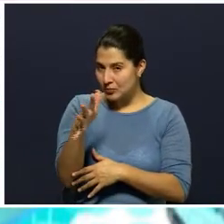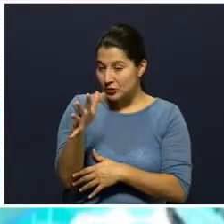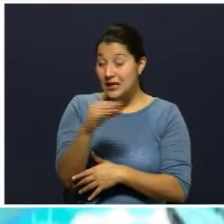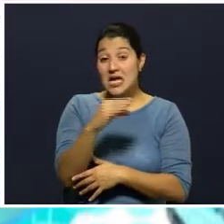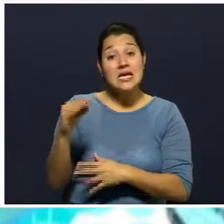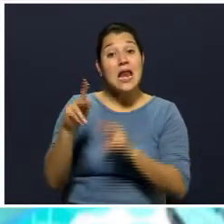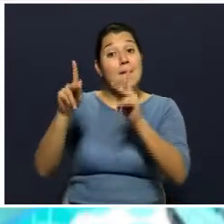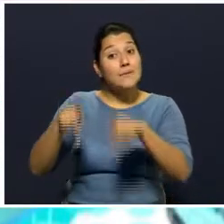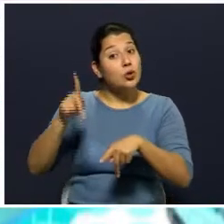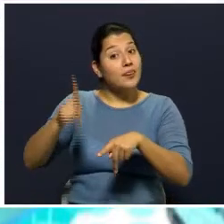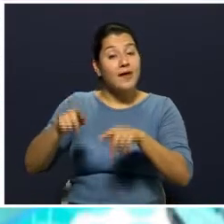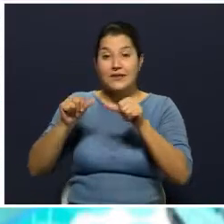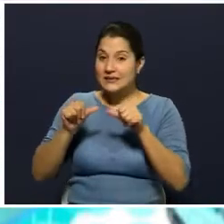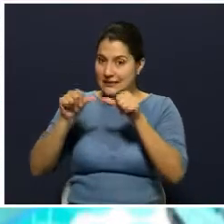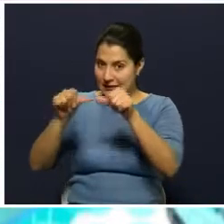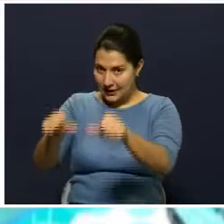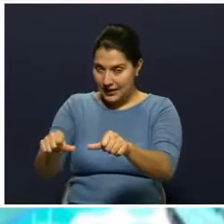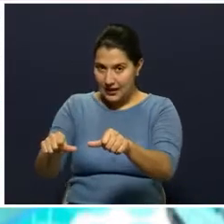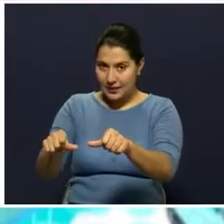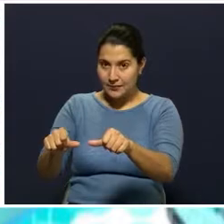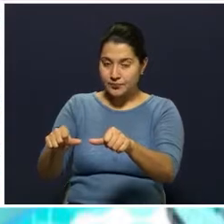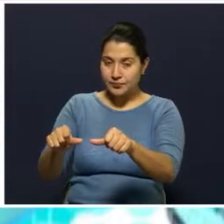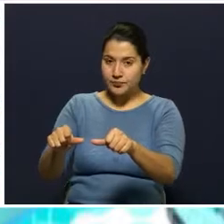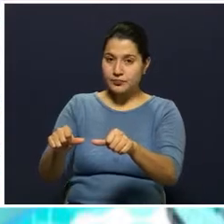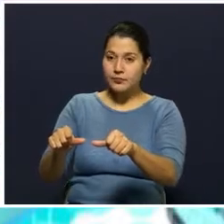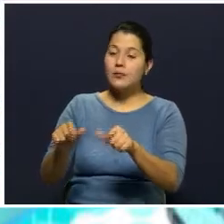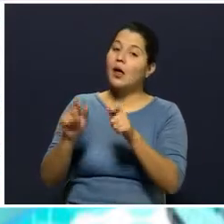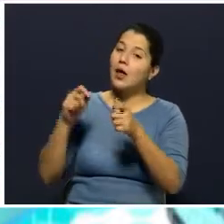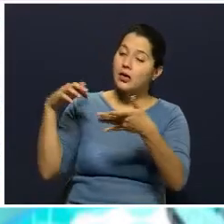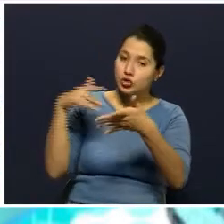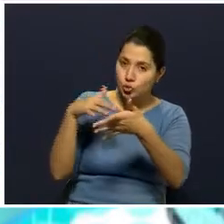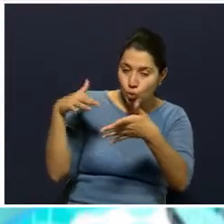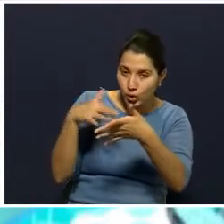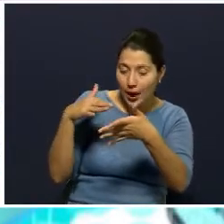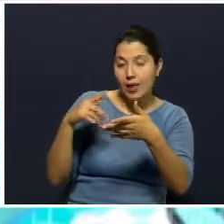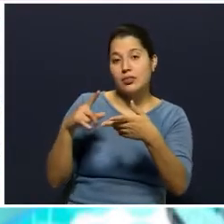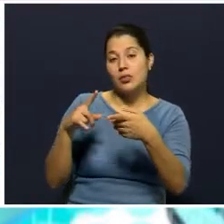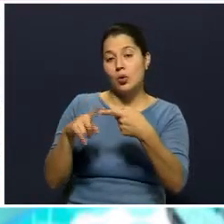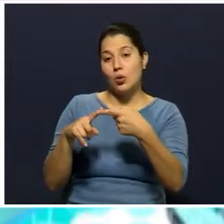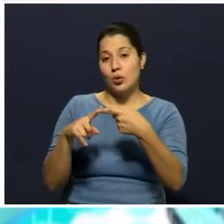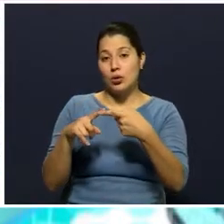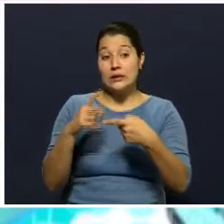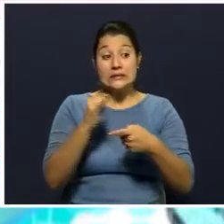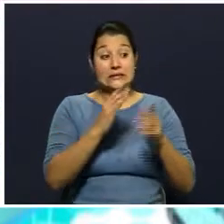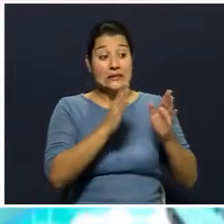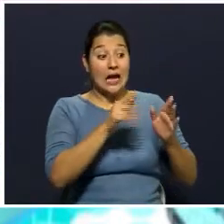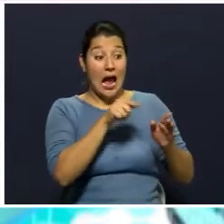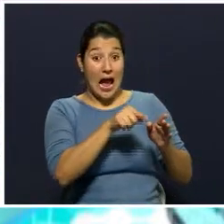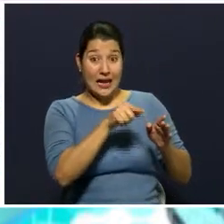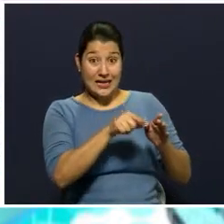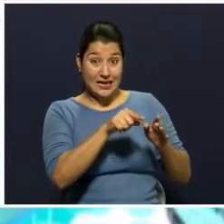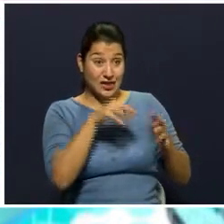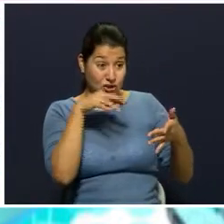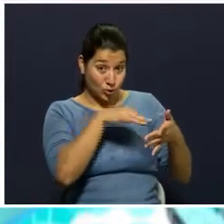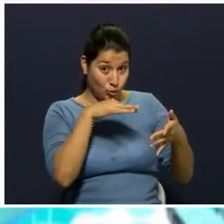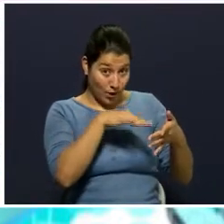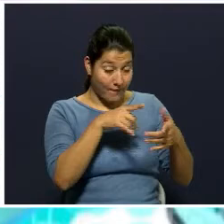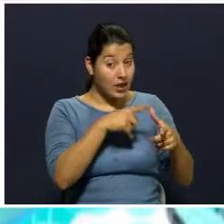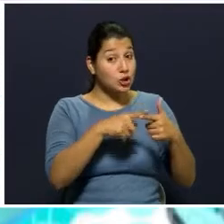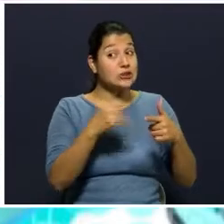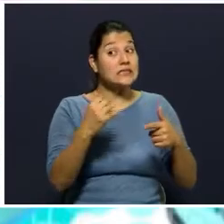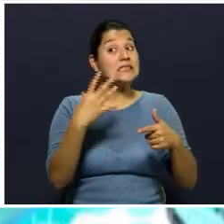y la persona tiene que continuar ya sea sus opciones de educación, si las venía realizando cuando estaba en el sistema cerrado, o ya